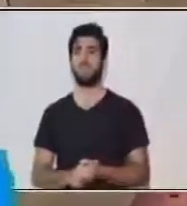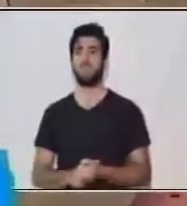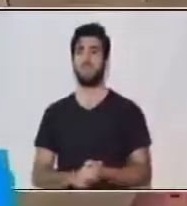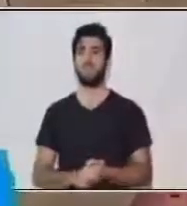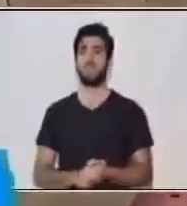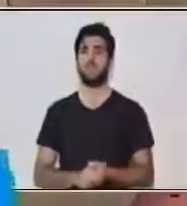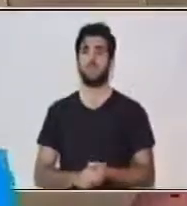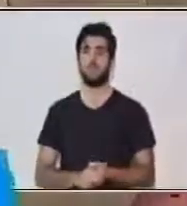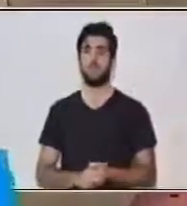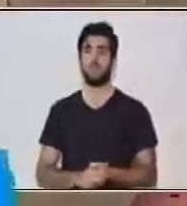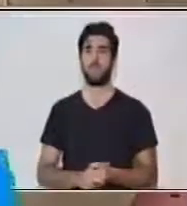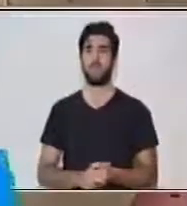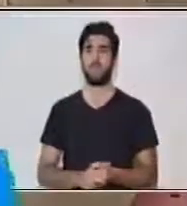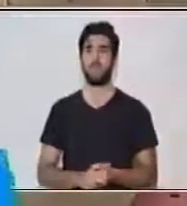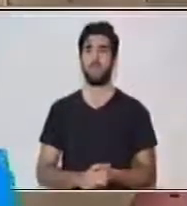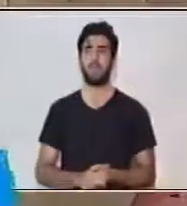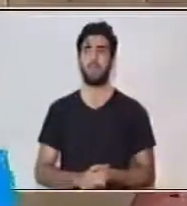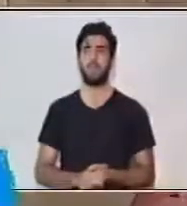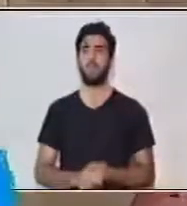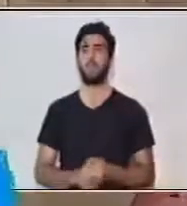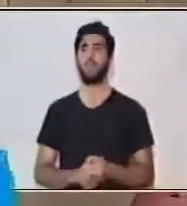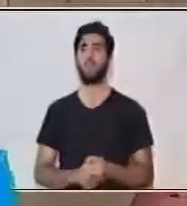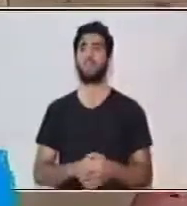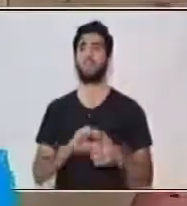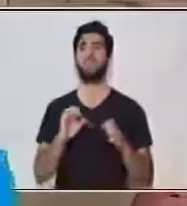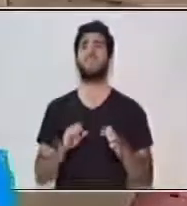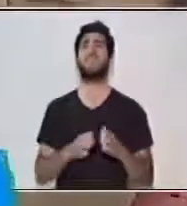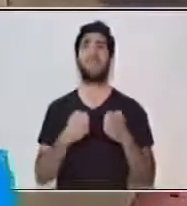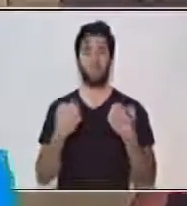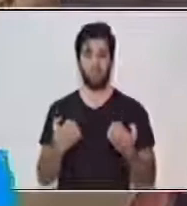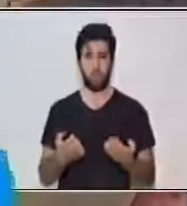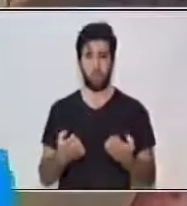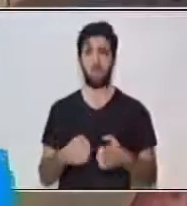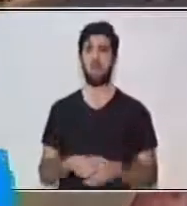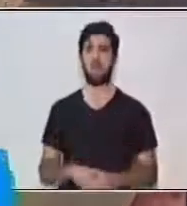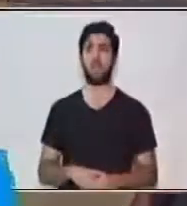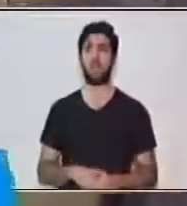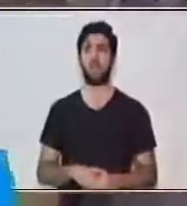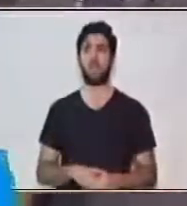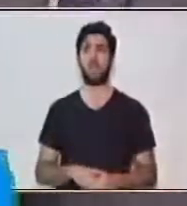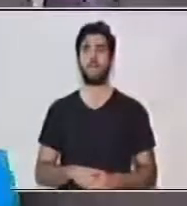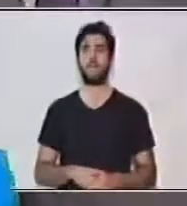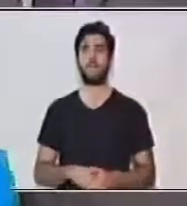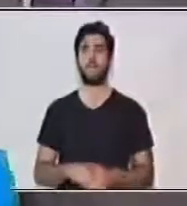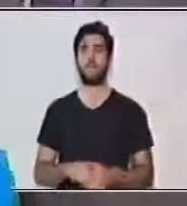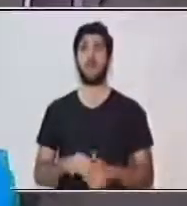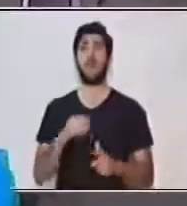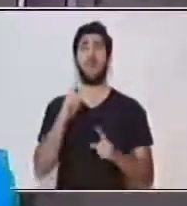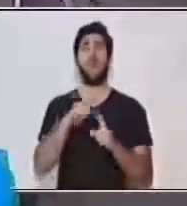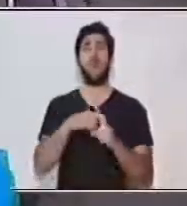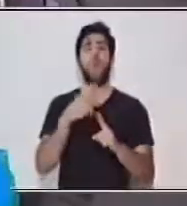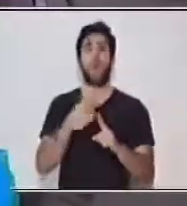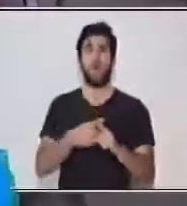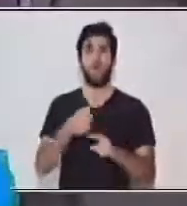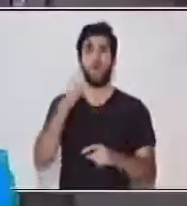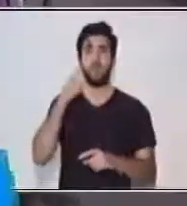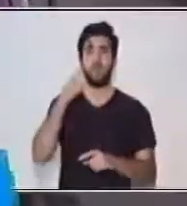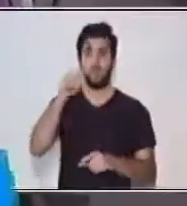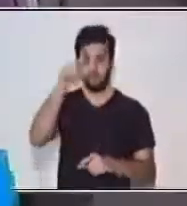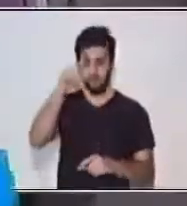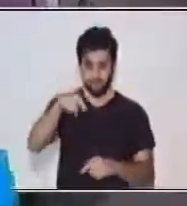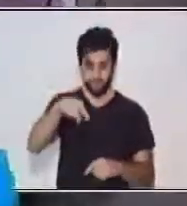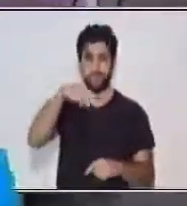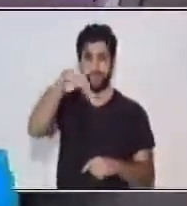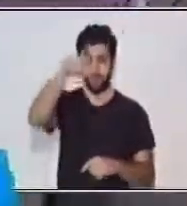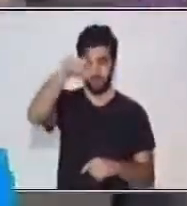a la gravedad. Entonces, ¿qué ocurre cuando el péndulo está